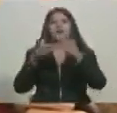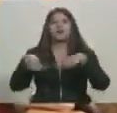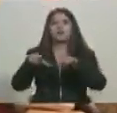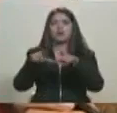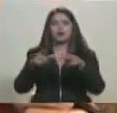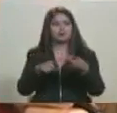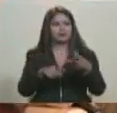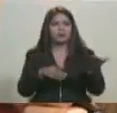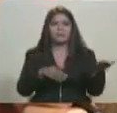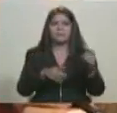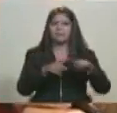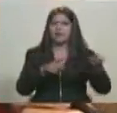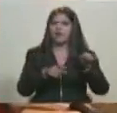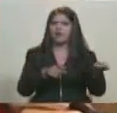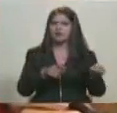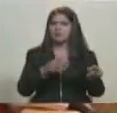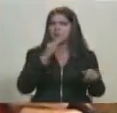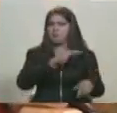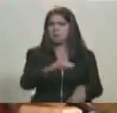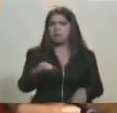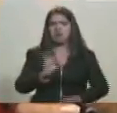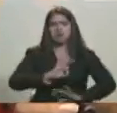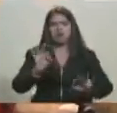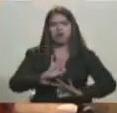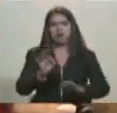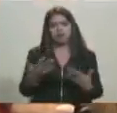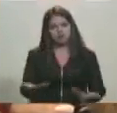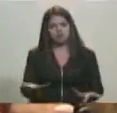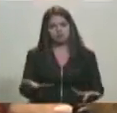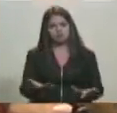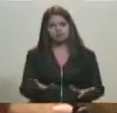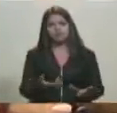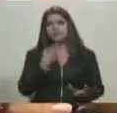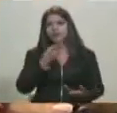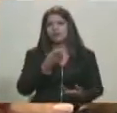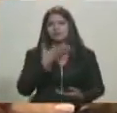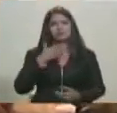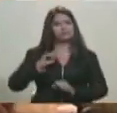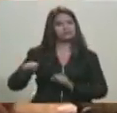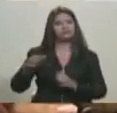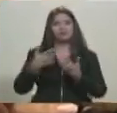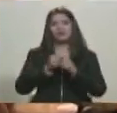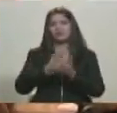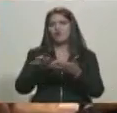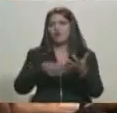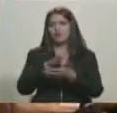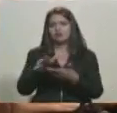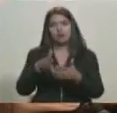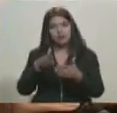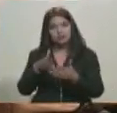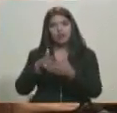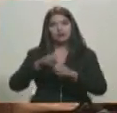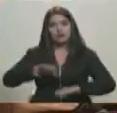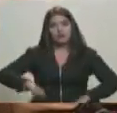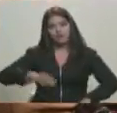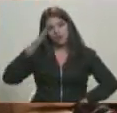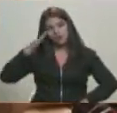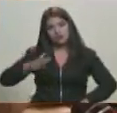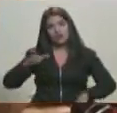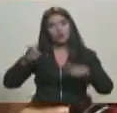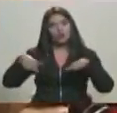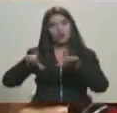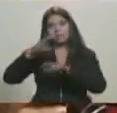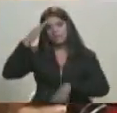la derecha no saca ningún solo comunicado donde ellos condenan los hechos de violencia, el ataque a un fuerte militar.